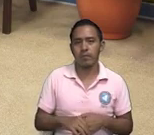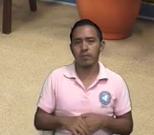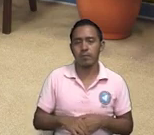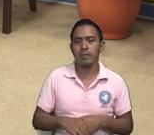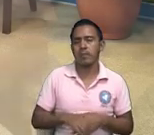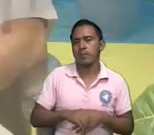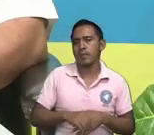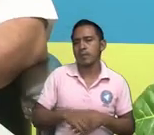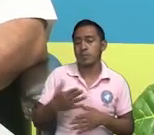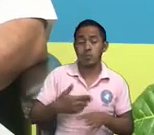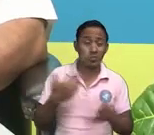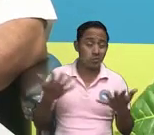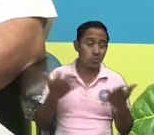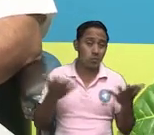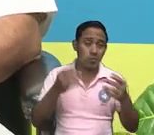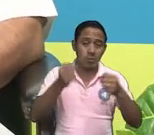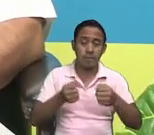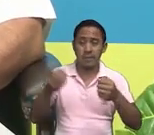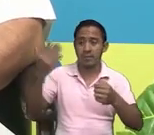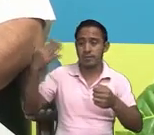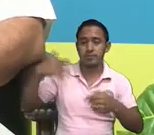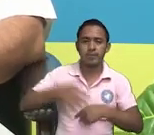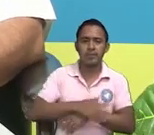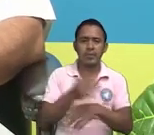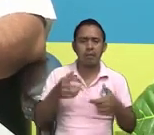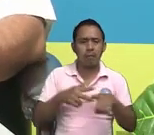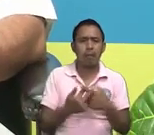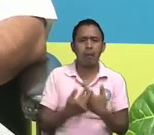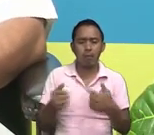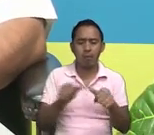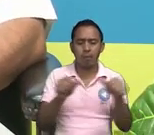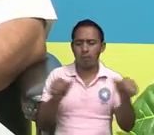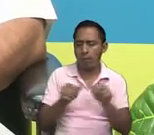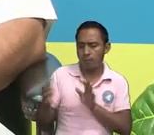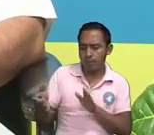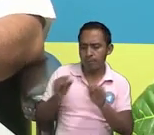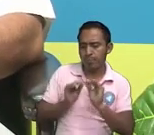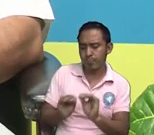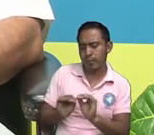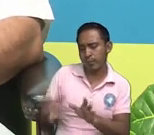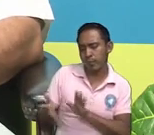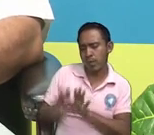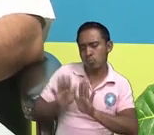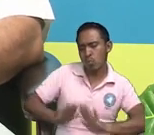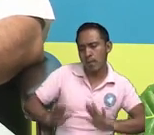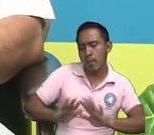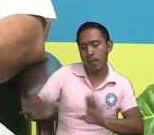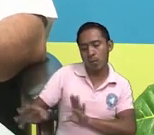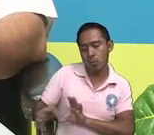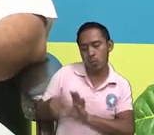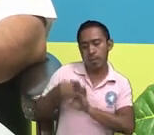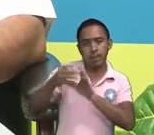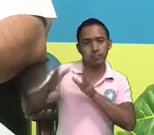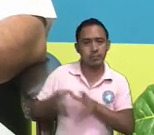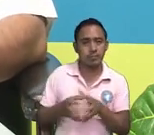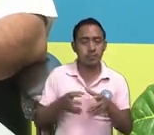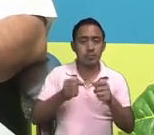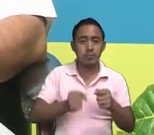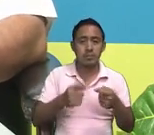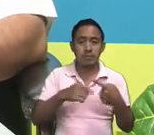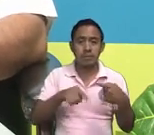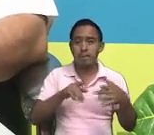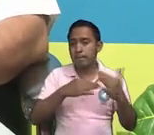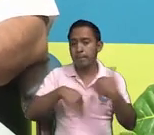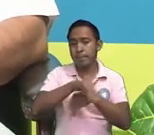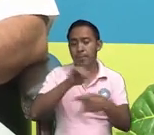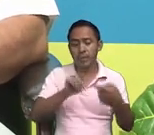ha domesticado ciertas especies de animales que conviven con él. La más llamativa y la que más cariño tiene el hombre, digamos